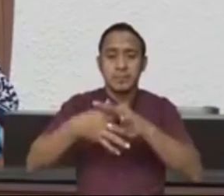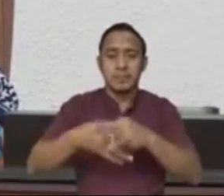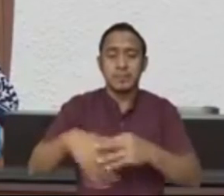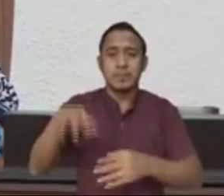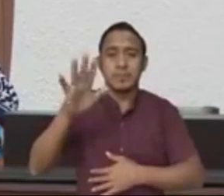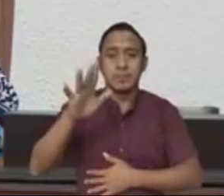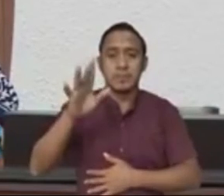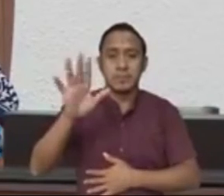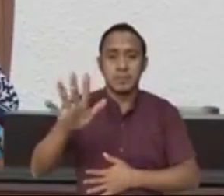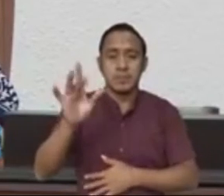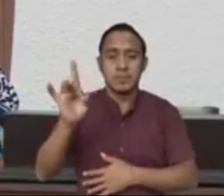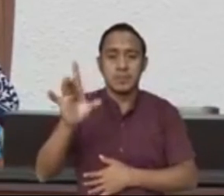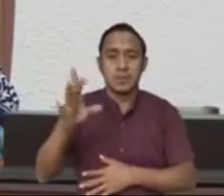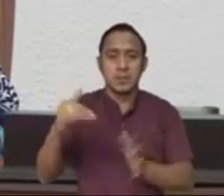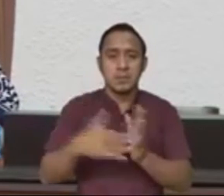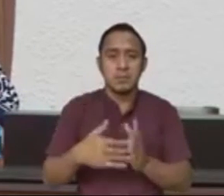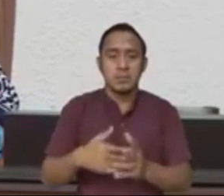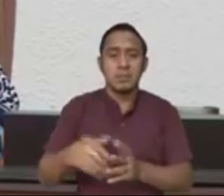de